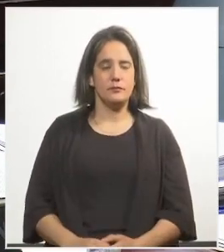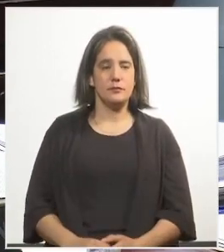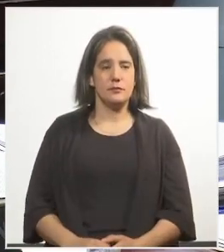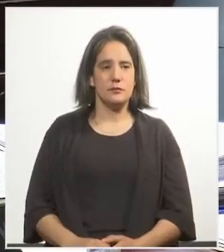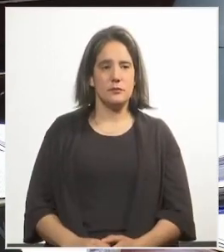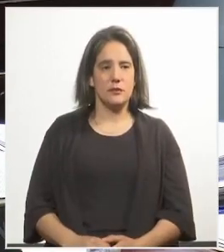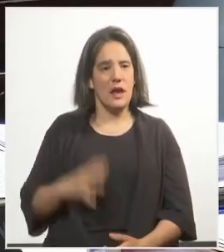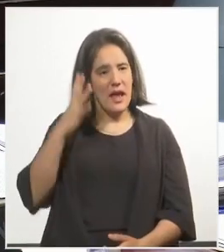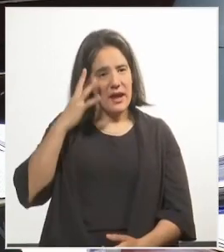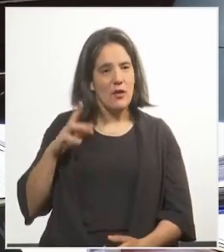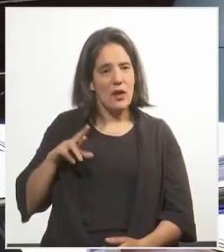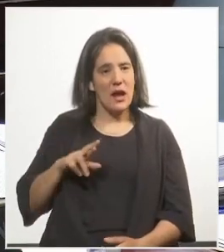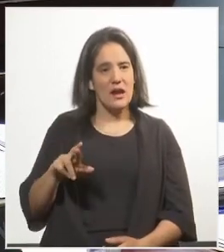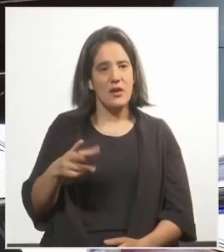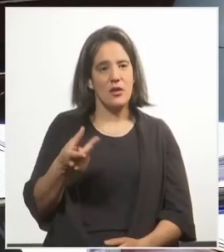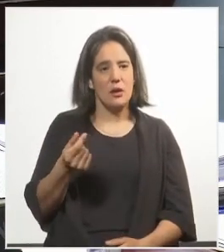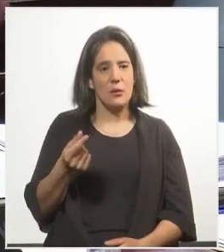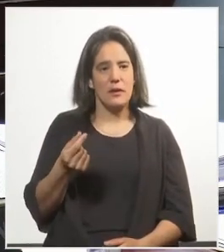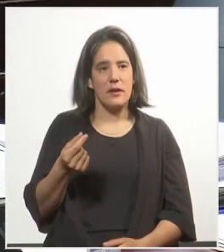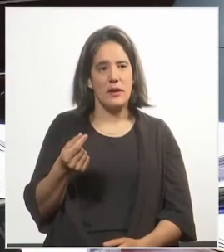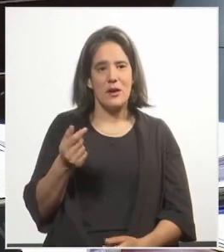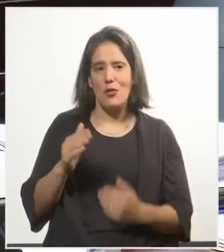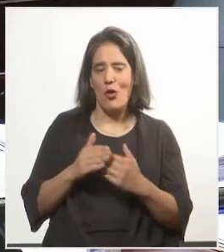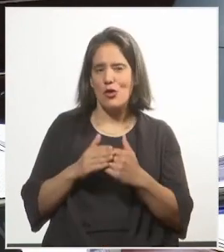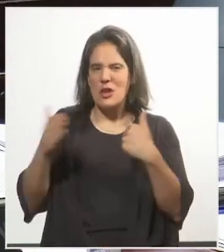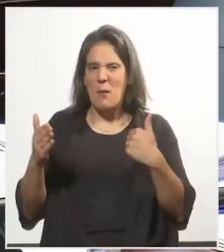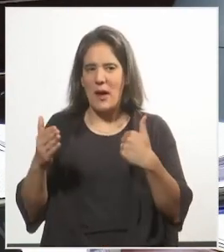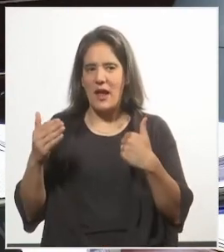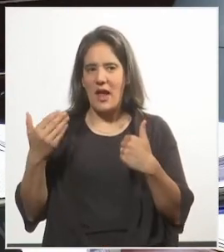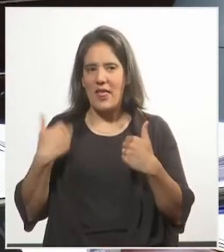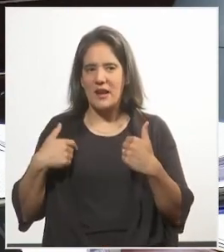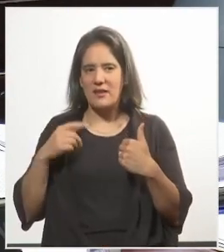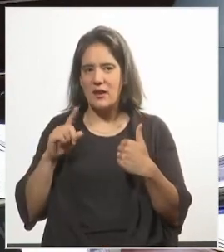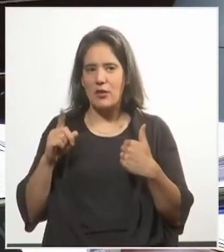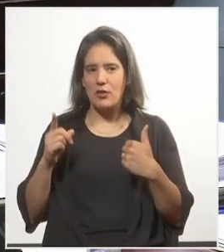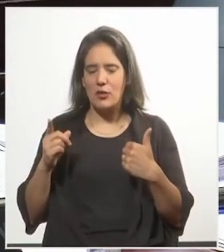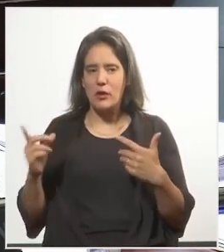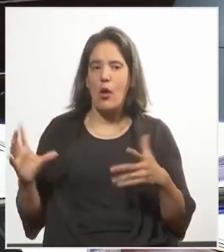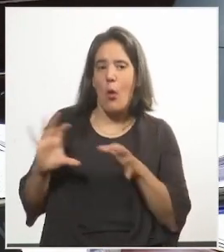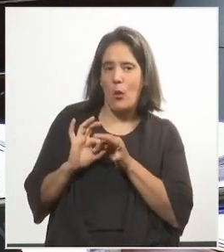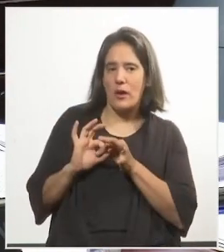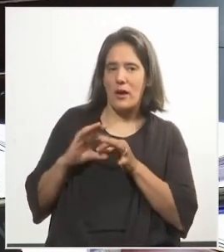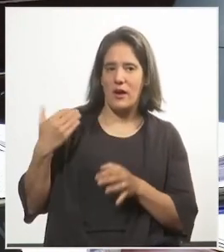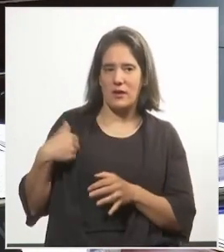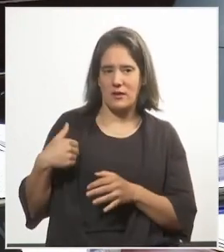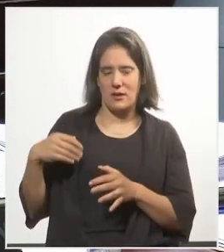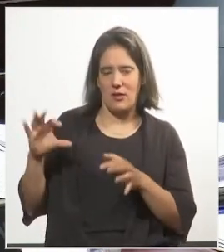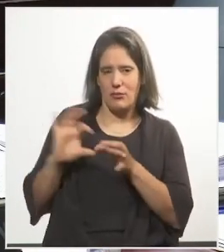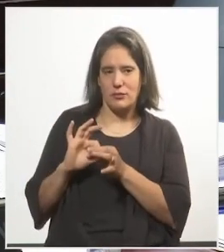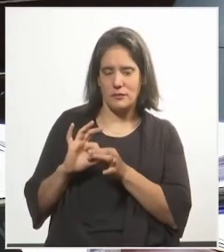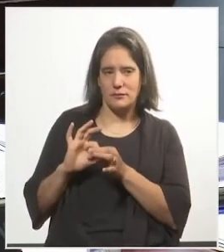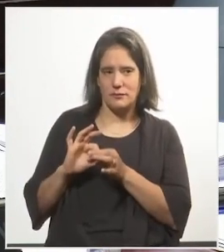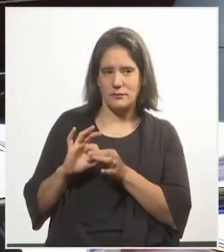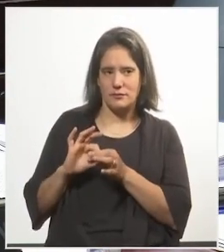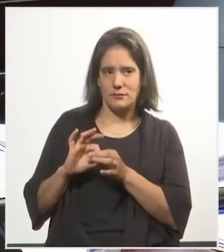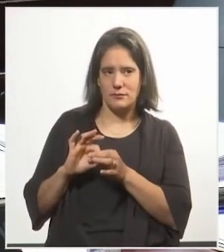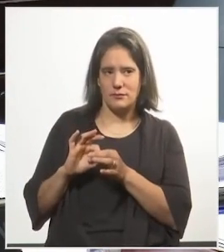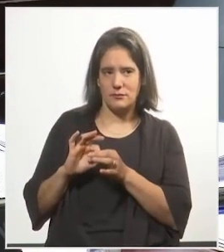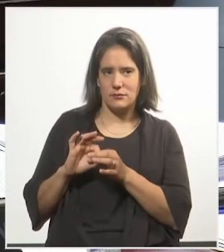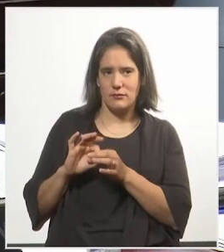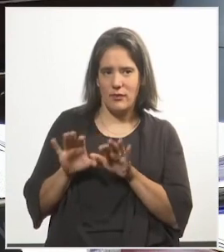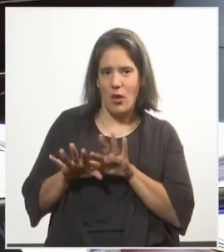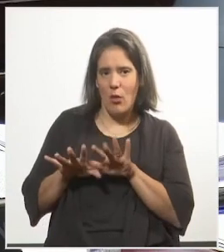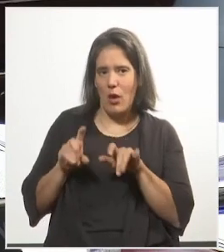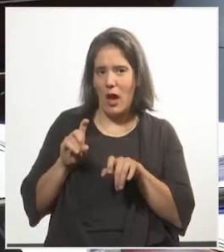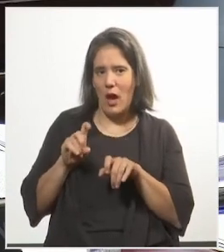Y creo que el Río de la Plata no nos separa de la Argentina, sino que nos une. Nos baña con